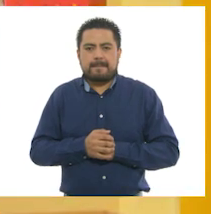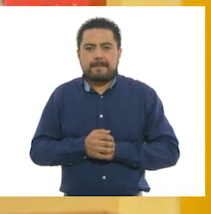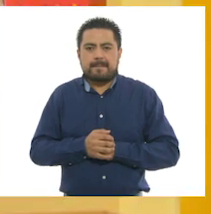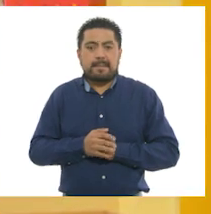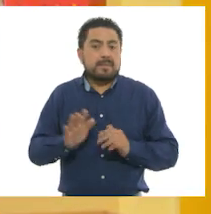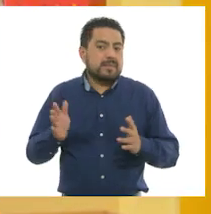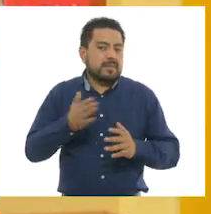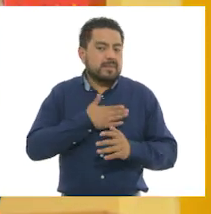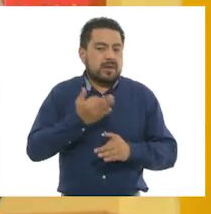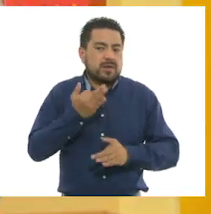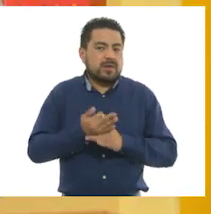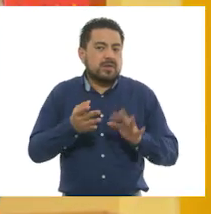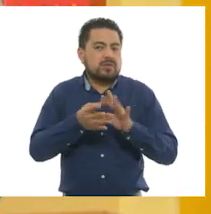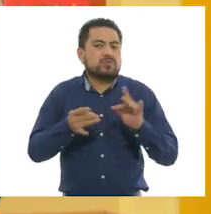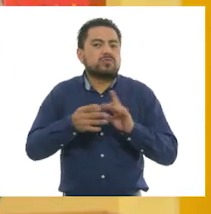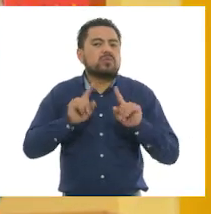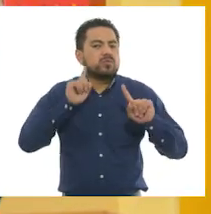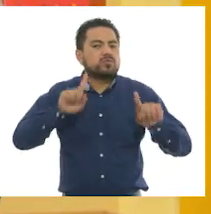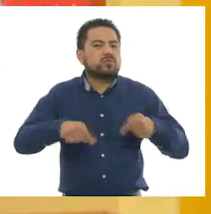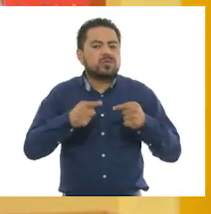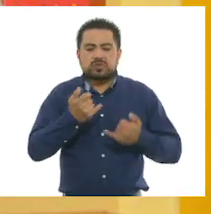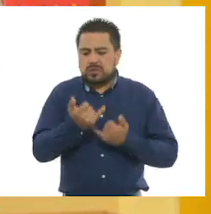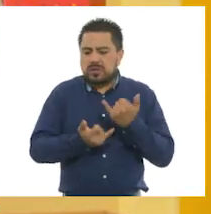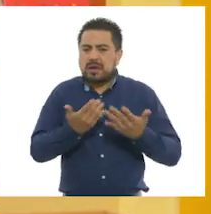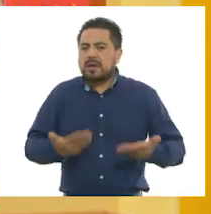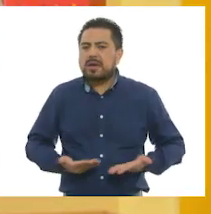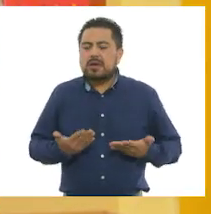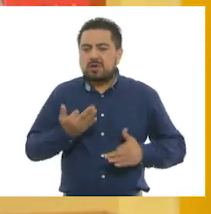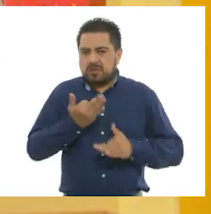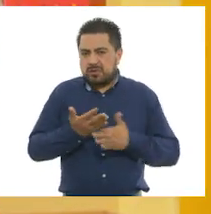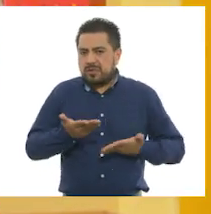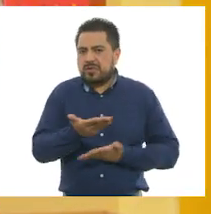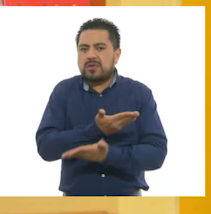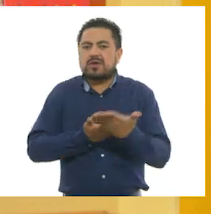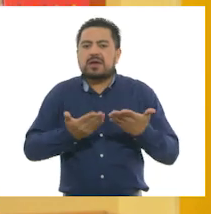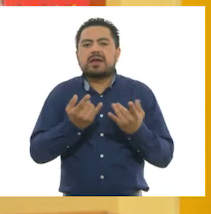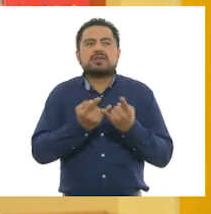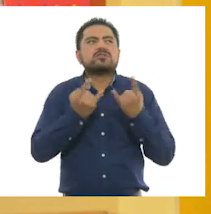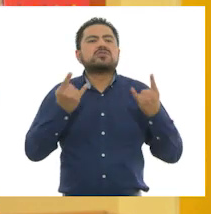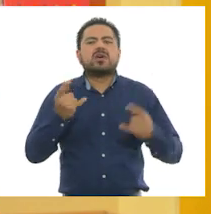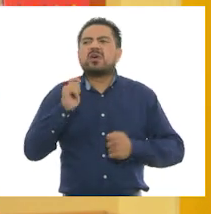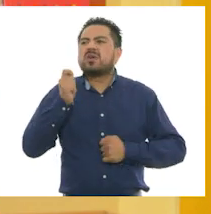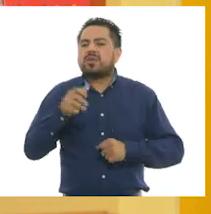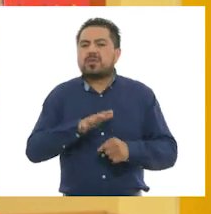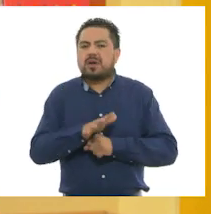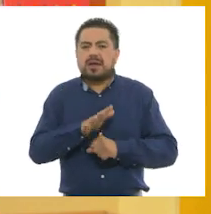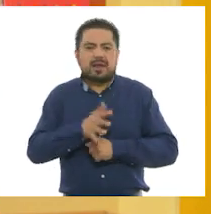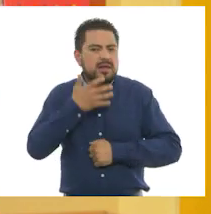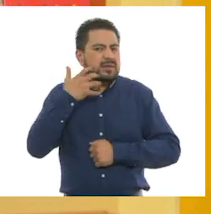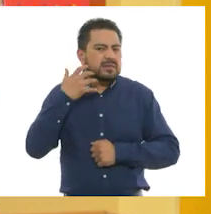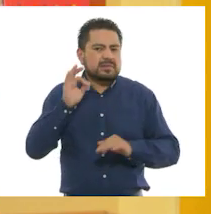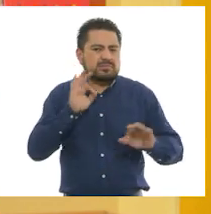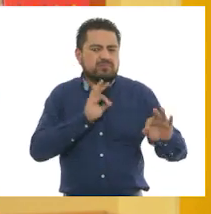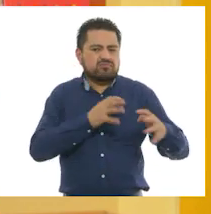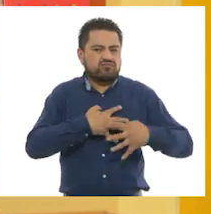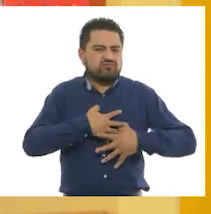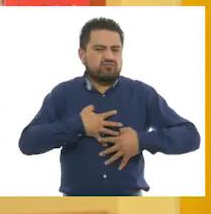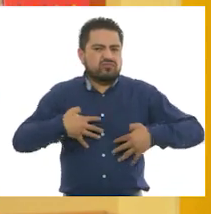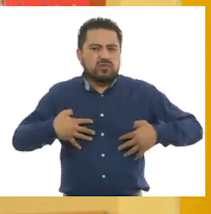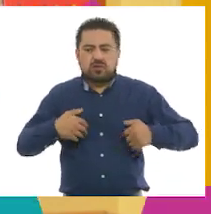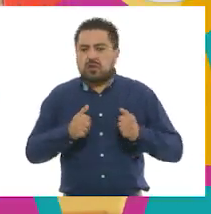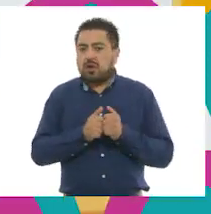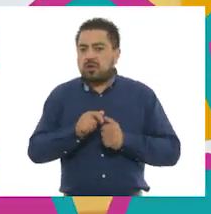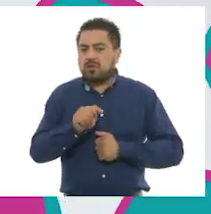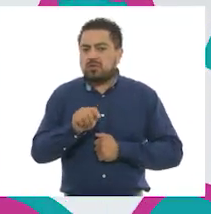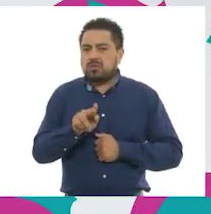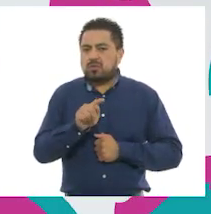Y bueno, hablando de música, juego y baile, les vamos a compartir la historia de Un tigre con tutú.